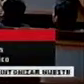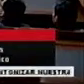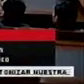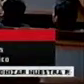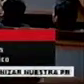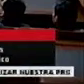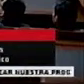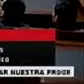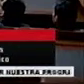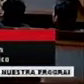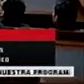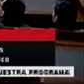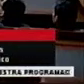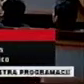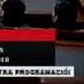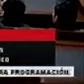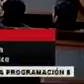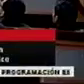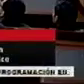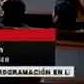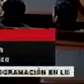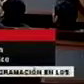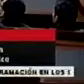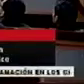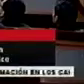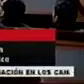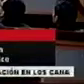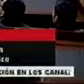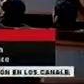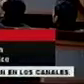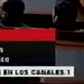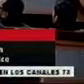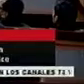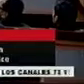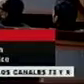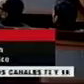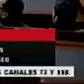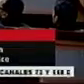Víctor Raúl Aya de la Torre dio inicio a su discurso